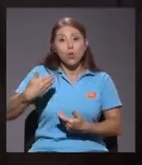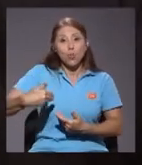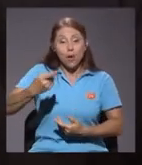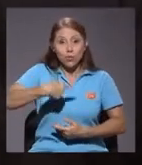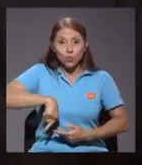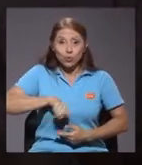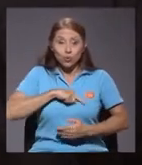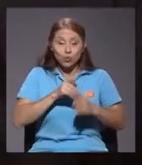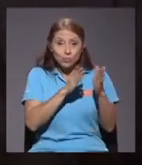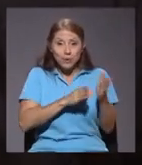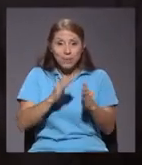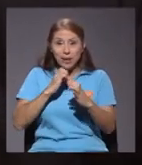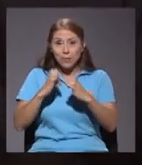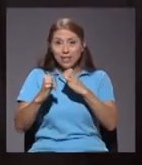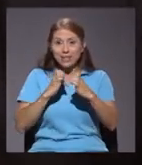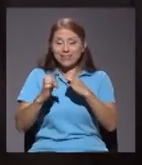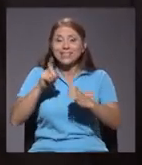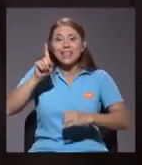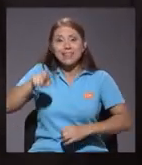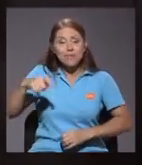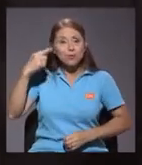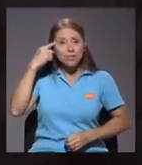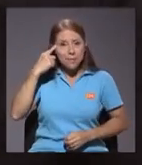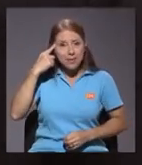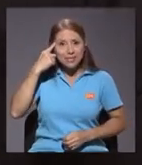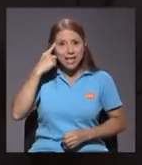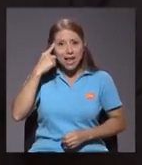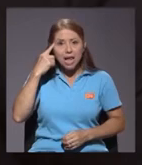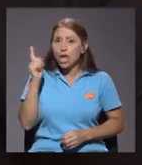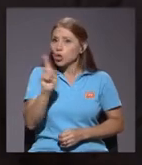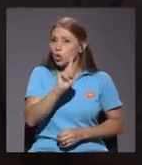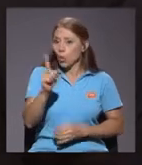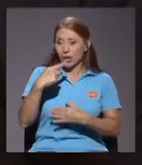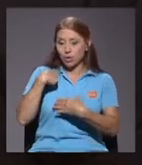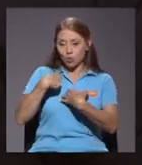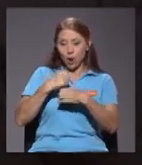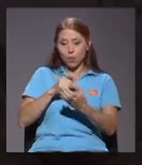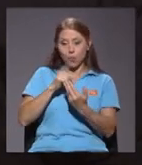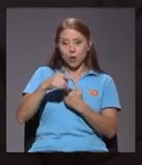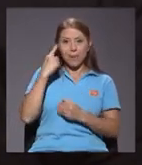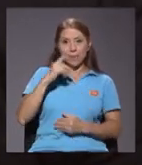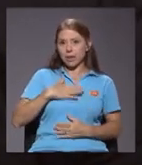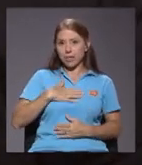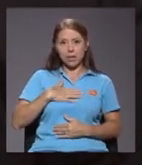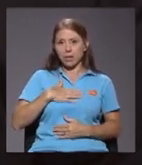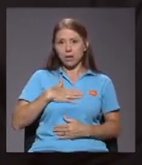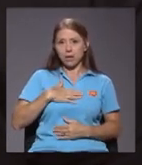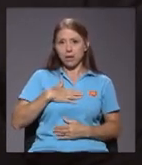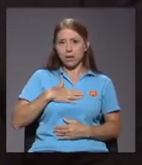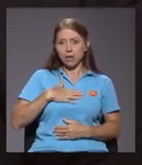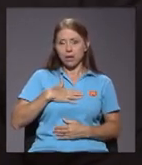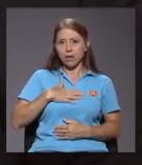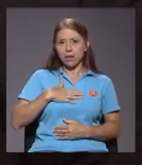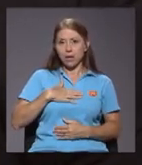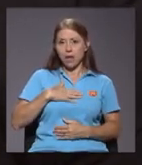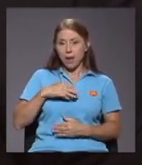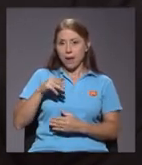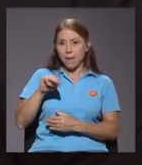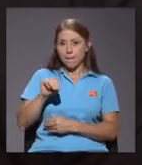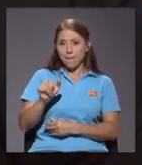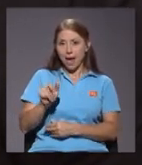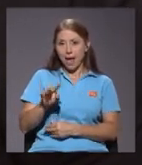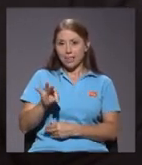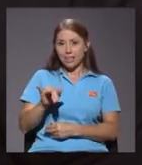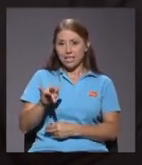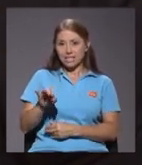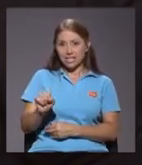tenemos que pensar no en que yo hago un programa para mí no sea la finalidad matices no es que me guste a mí